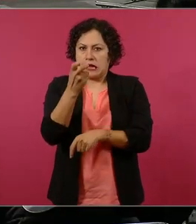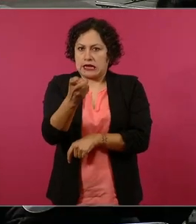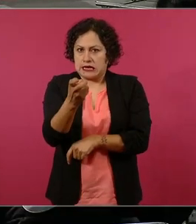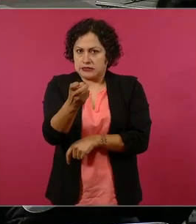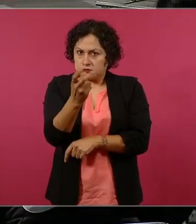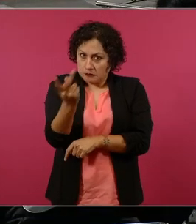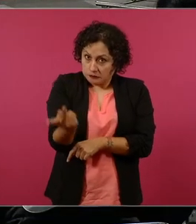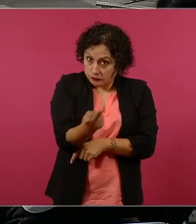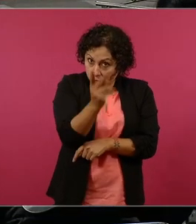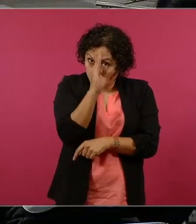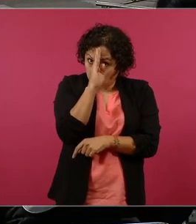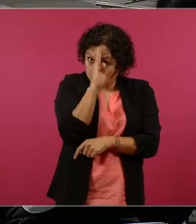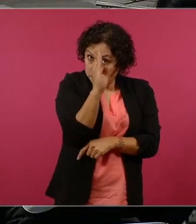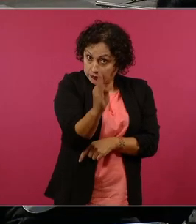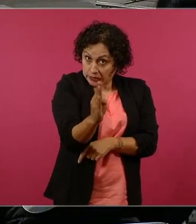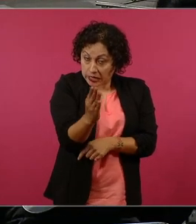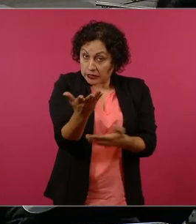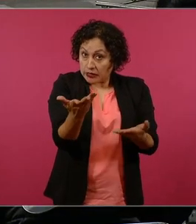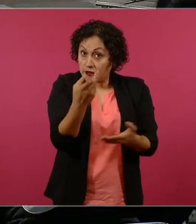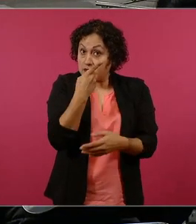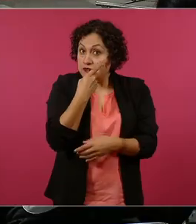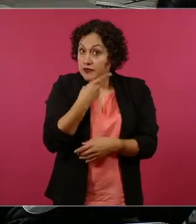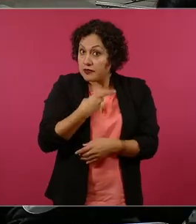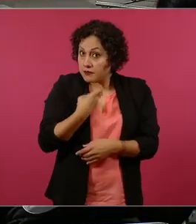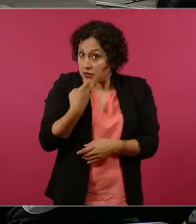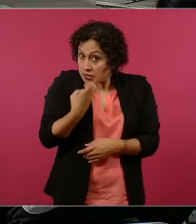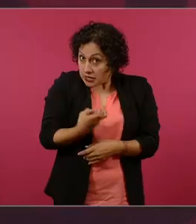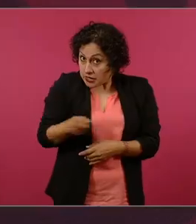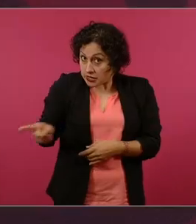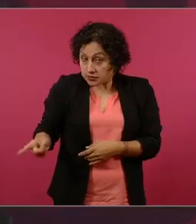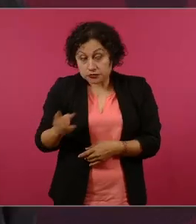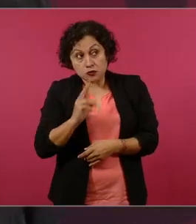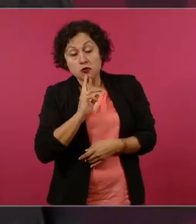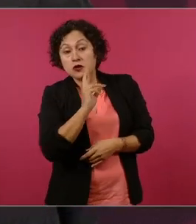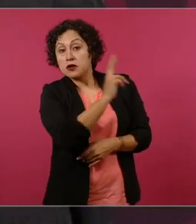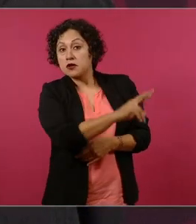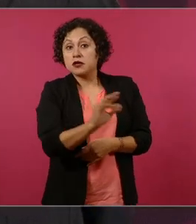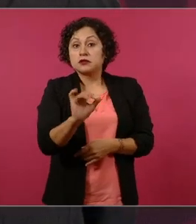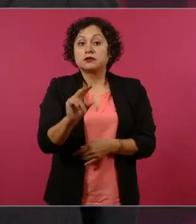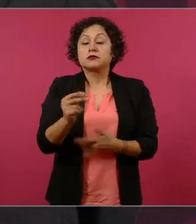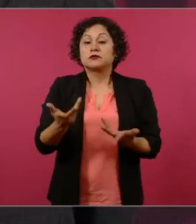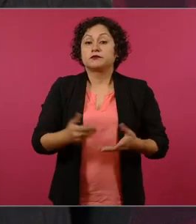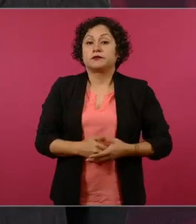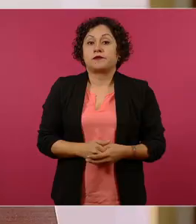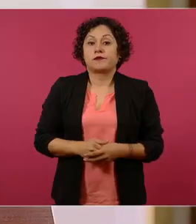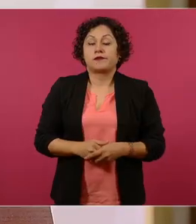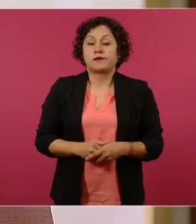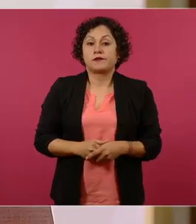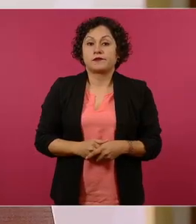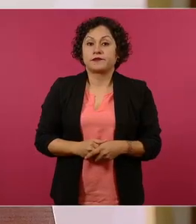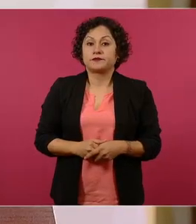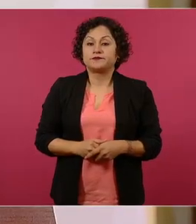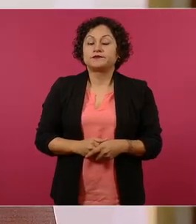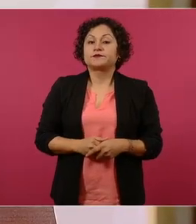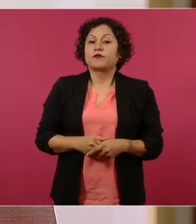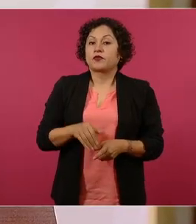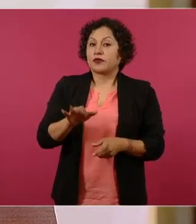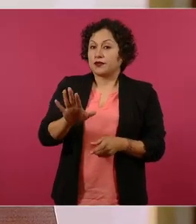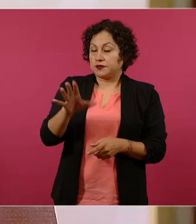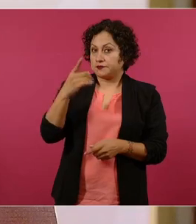así concretamente sí se va a hacer esto que le acabo de plantear Sí vamos a Este mira hoy este si está aquí